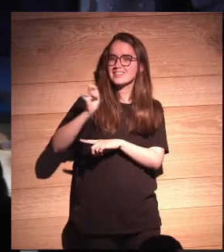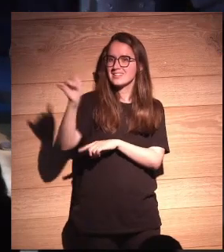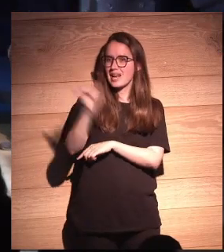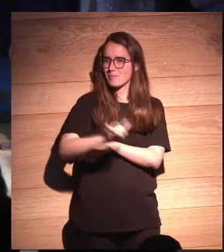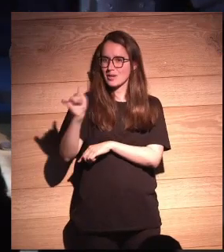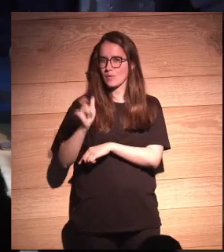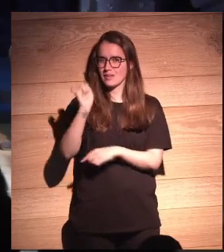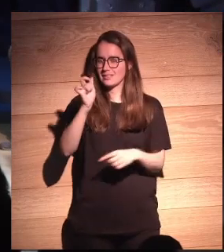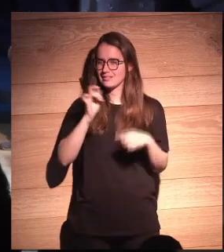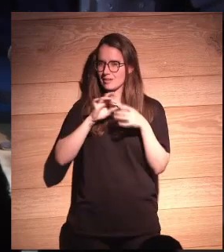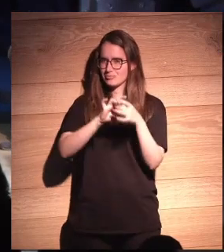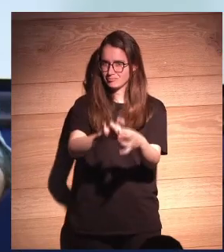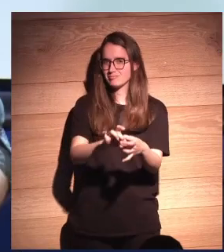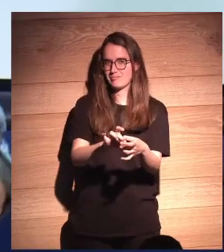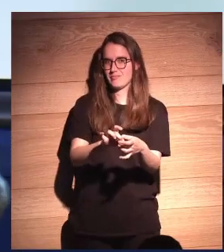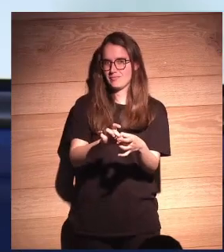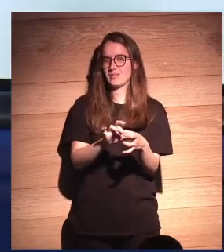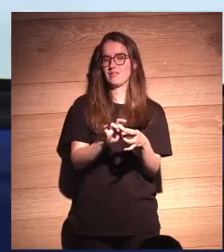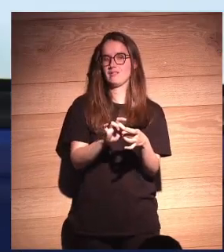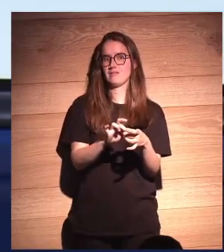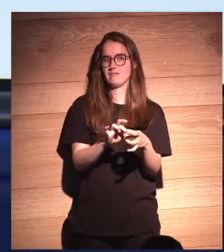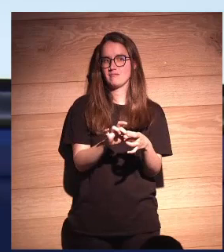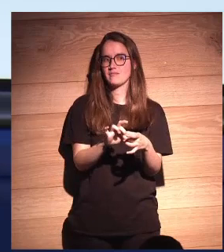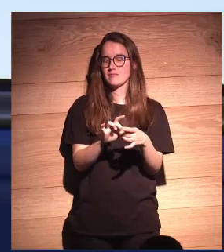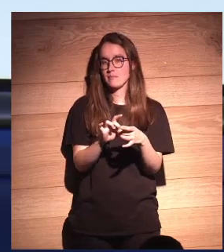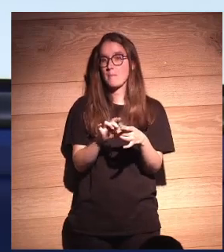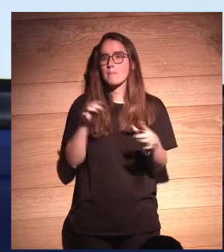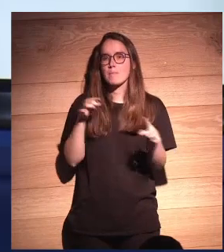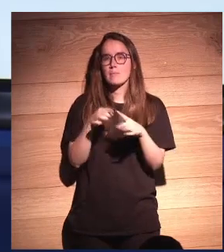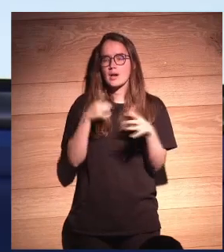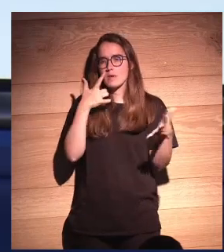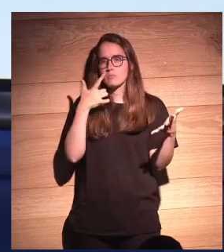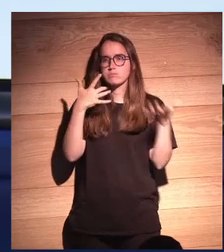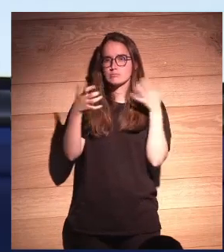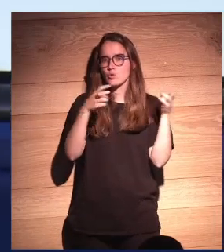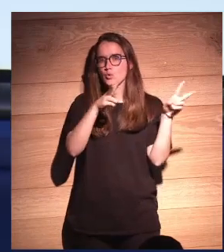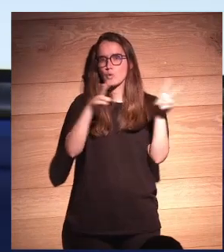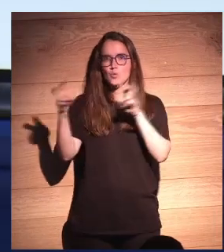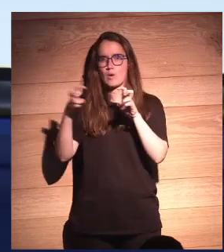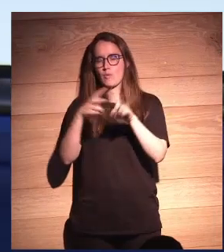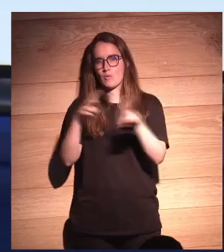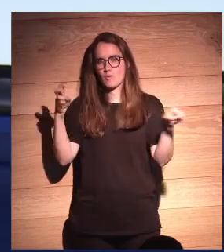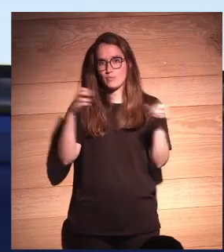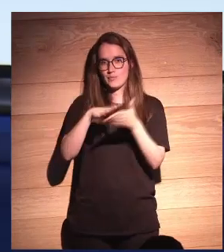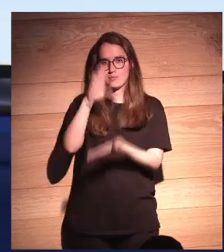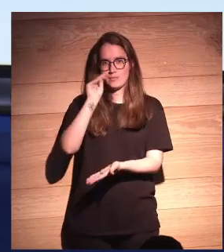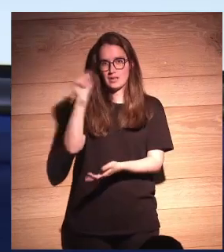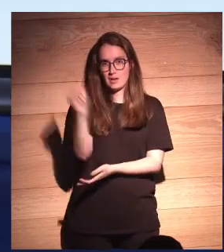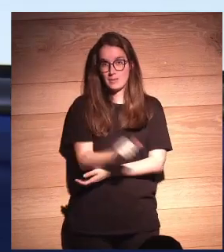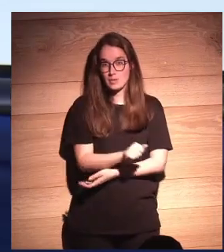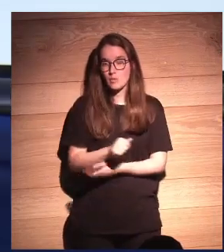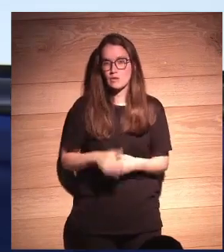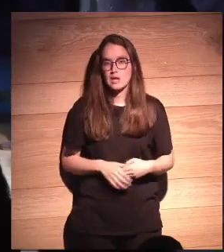elementos de una escena a continuación de otra, para dar una nueva lectura a la